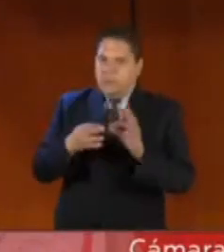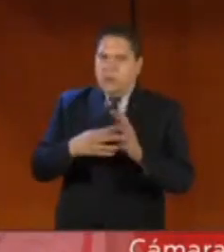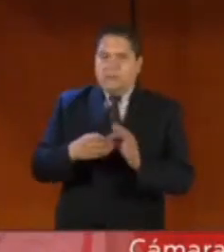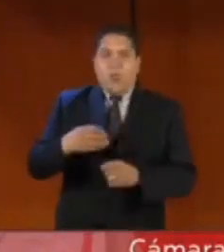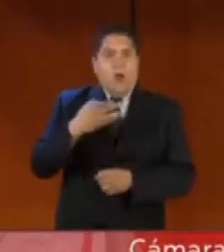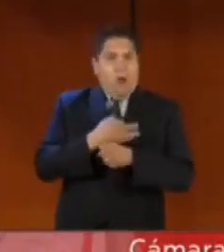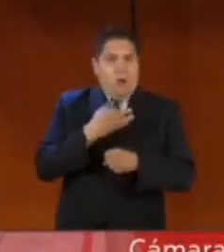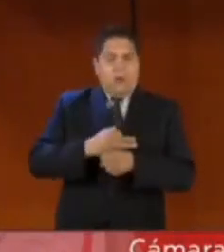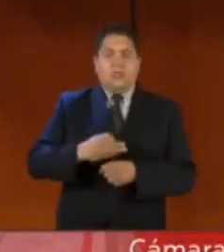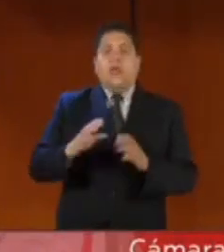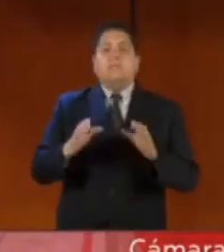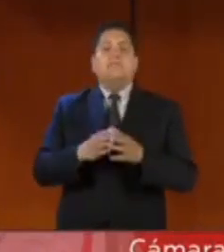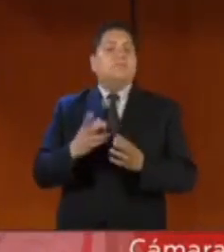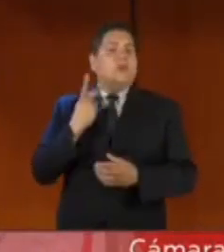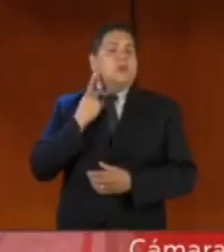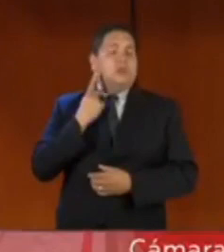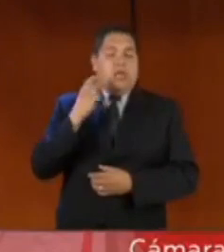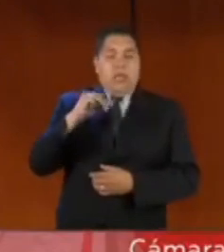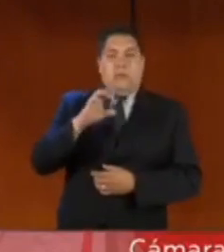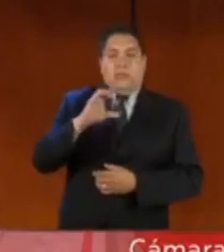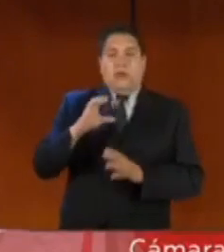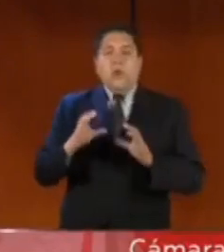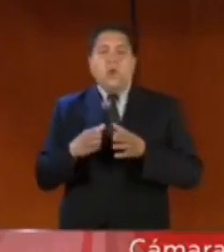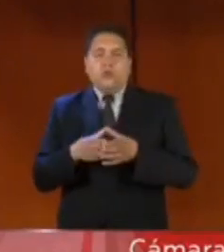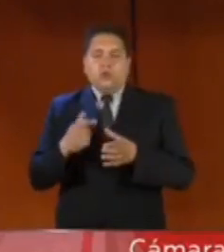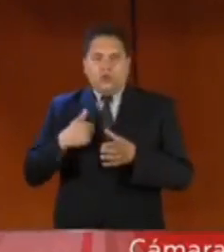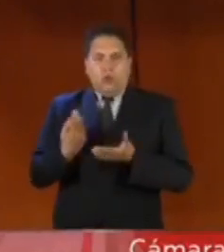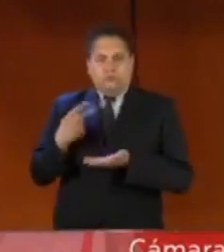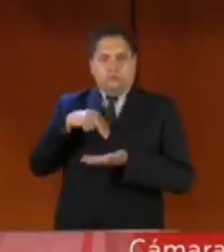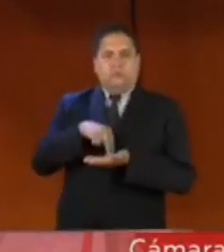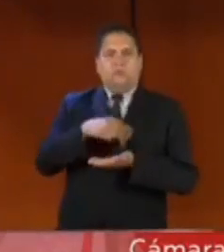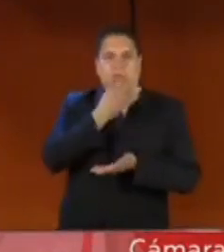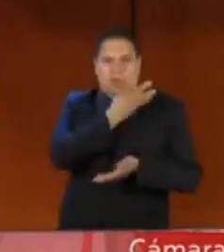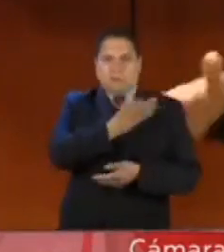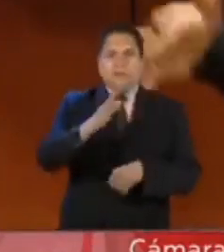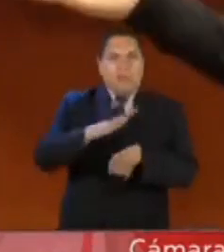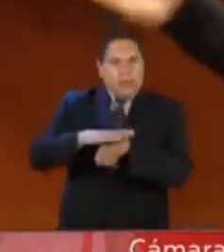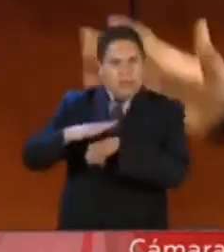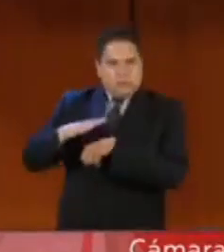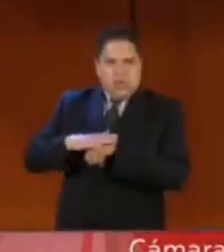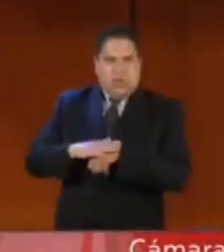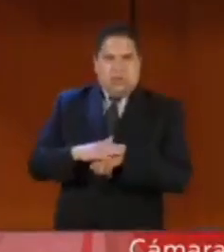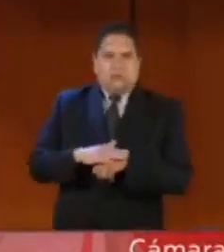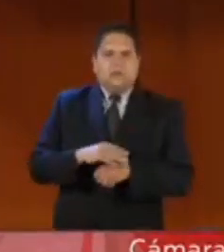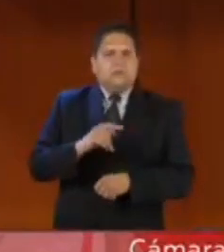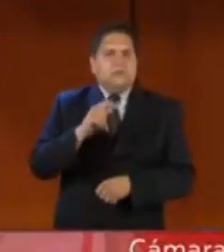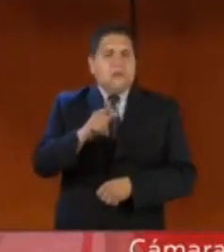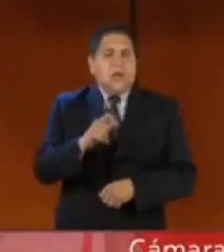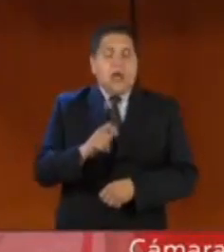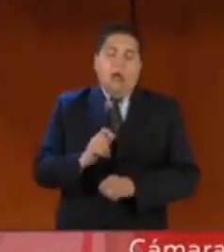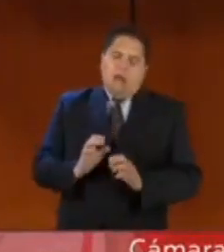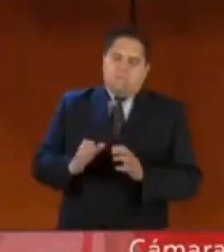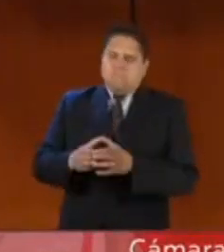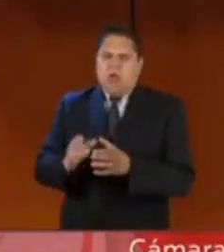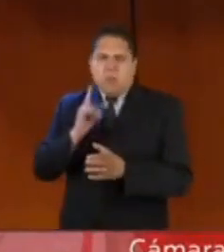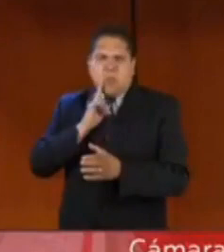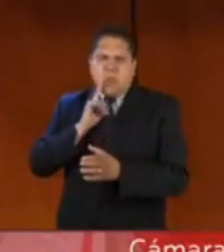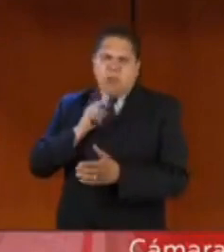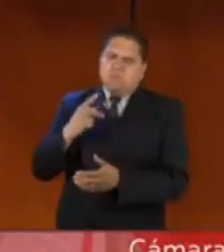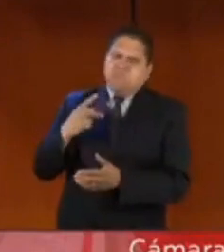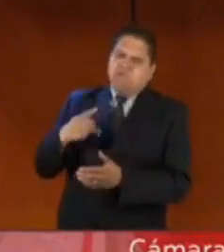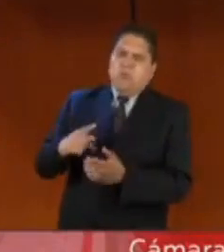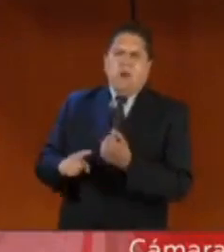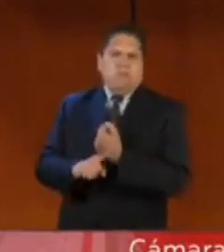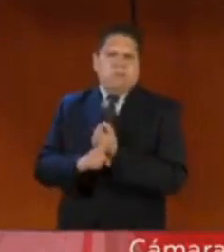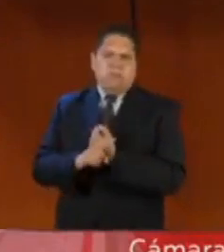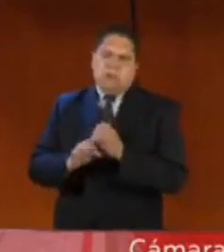para hacer un llamado un llamado a entender que este no es un problema de las mujeres es un problema